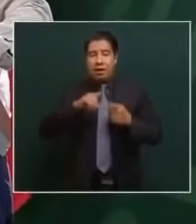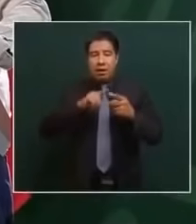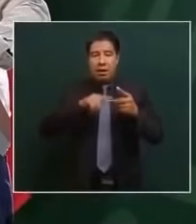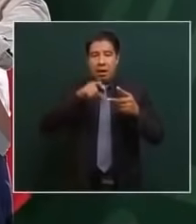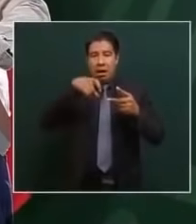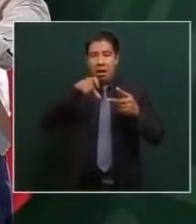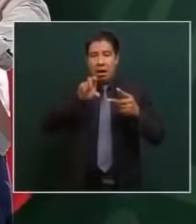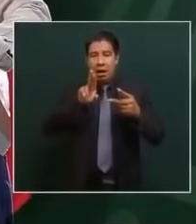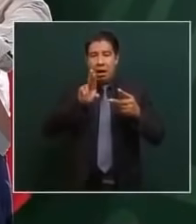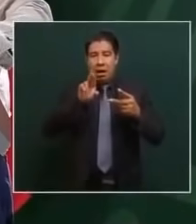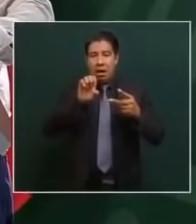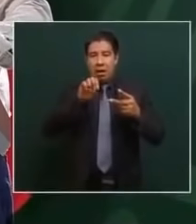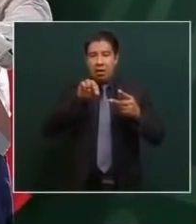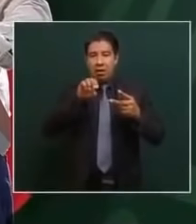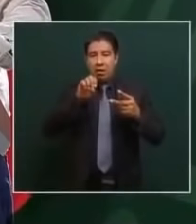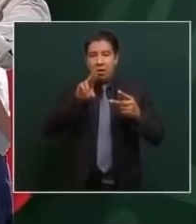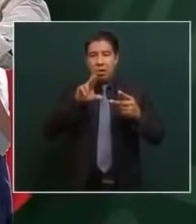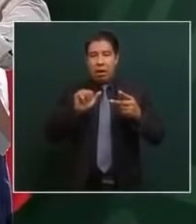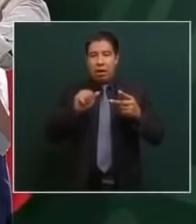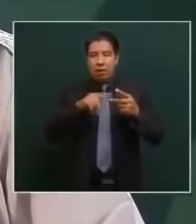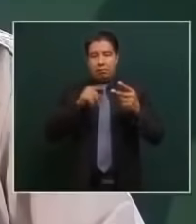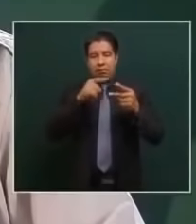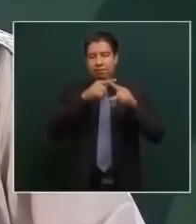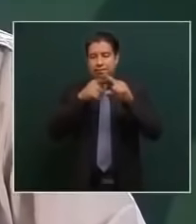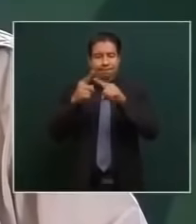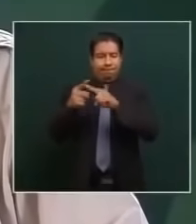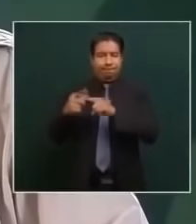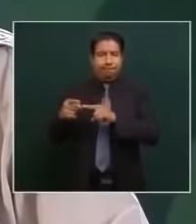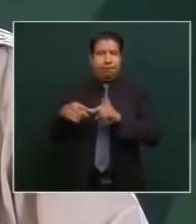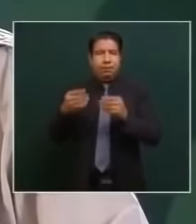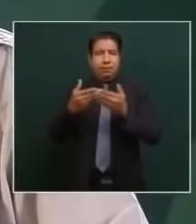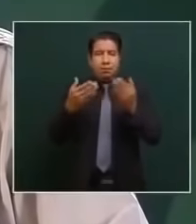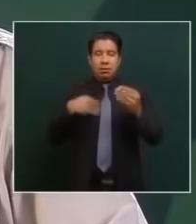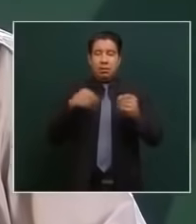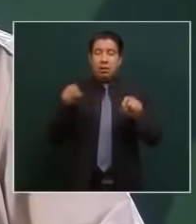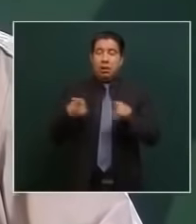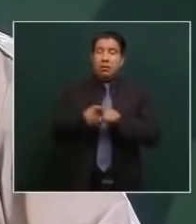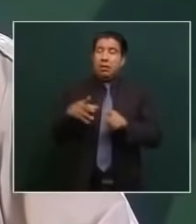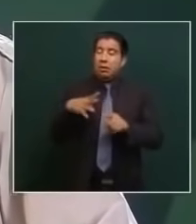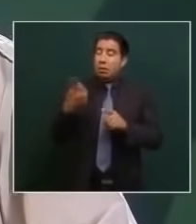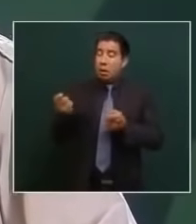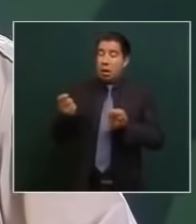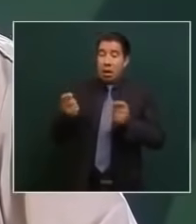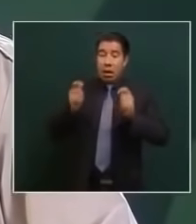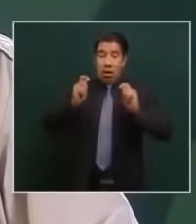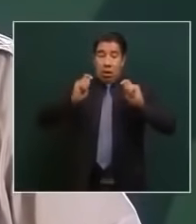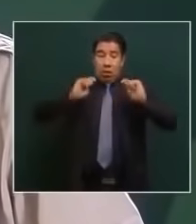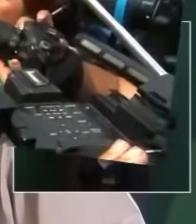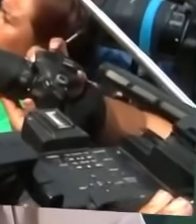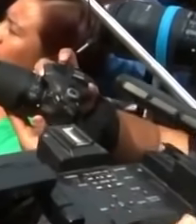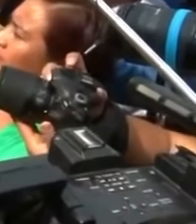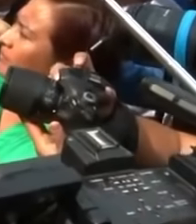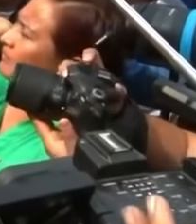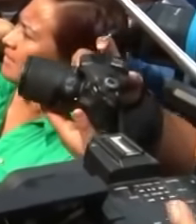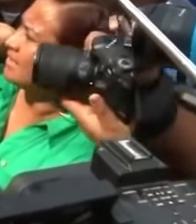público y titular en la notaría número 27 del estado de Tabasco. Fue diputado local en la